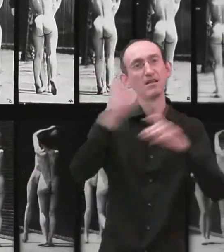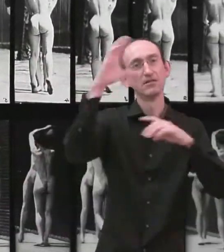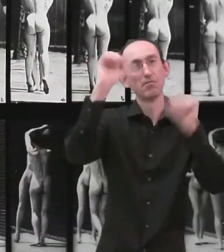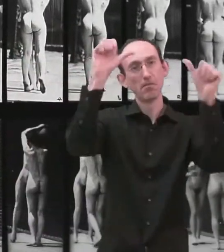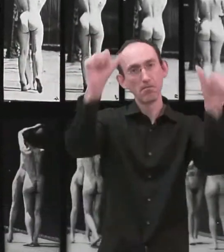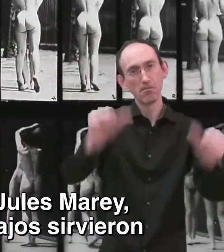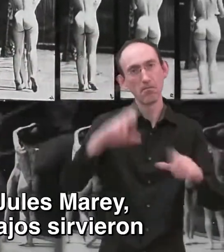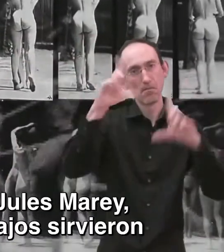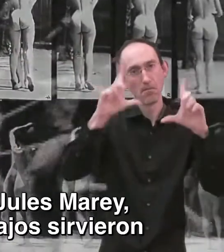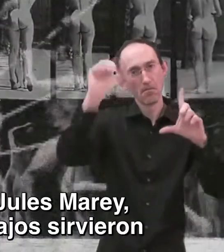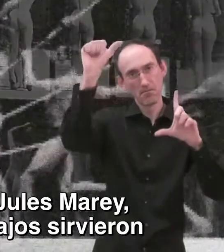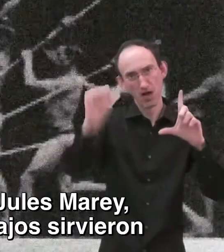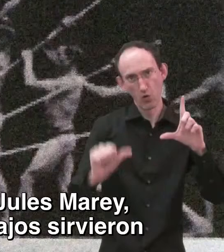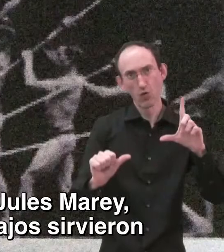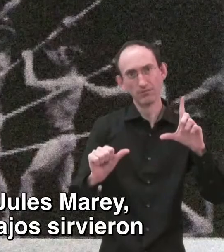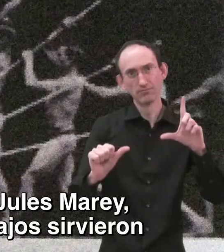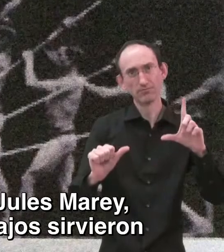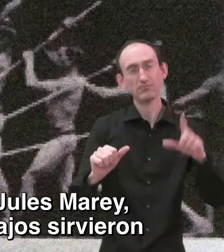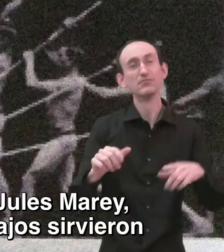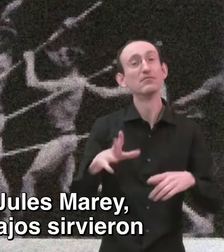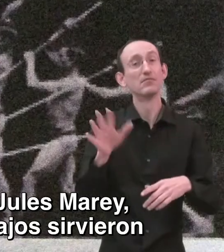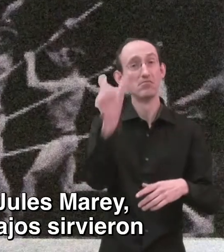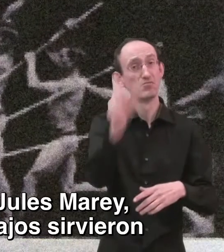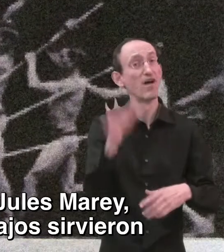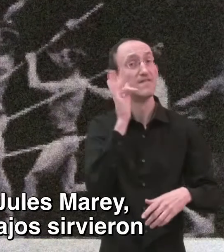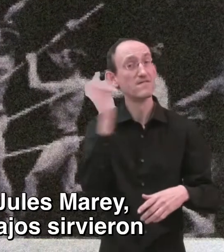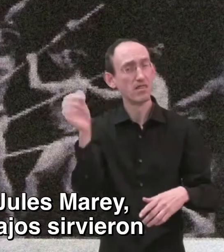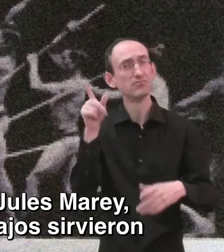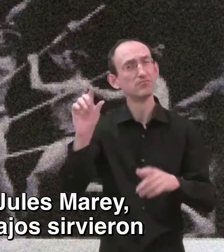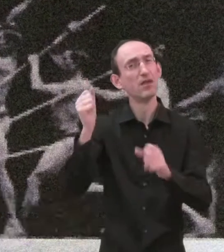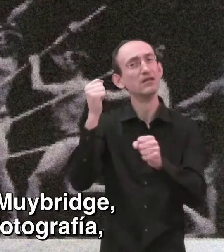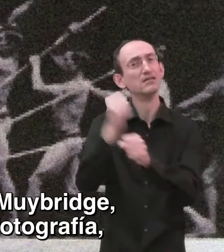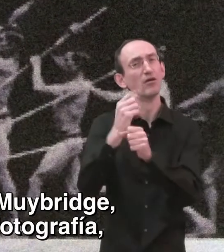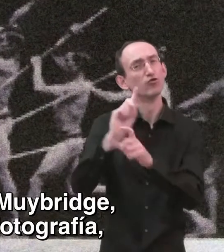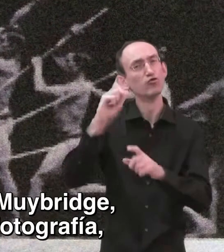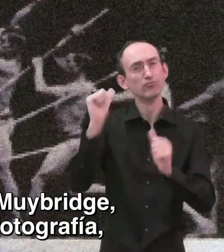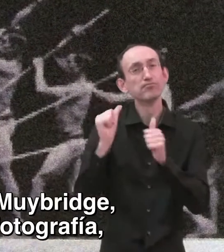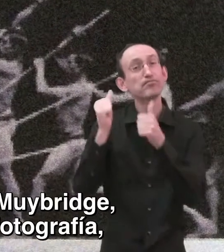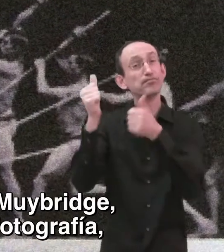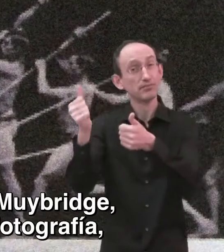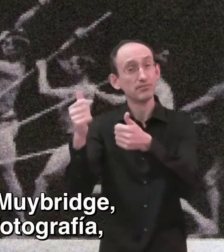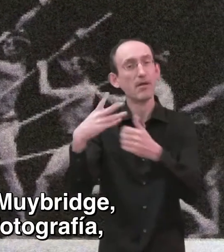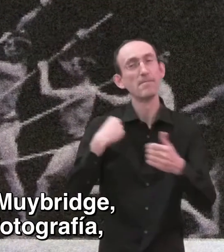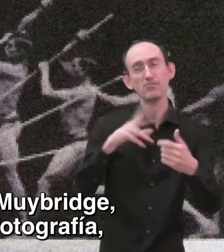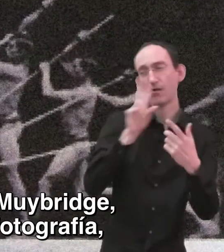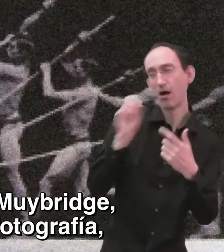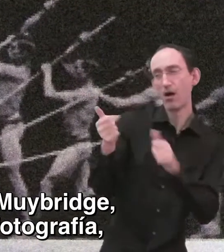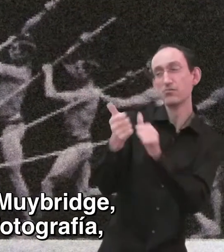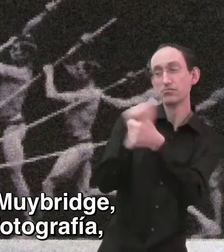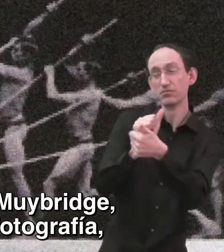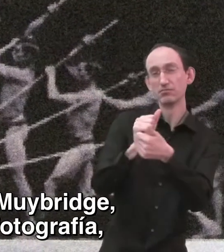cinematográfica. El francés Étienne-Jules Marey, cuyos primeros trabajos sirvieron de inicio a los de Muybridge, inventó